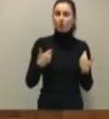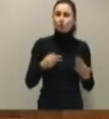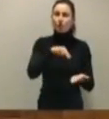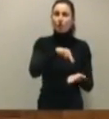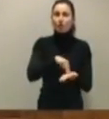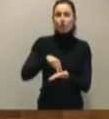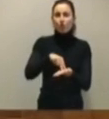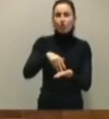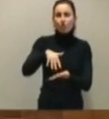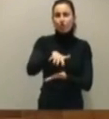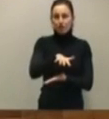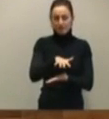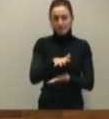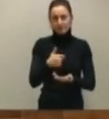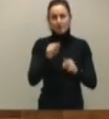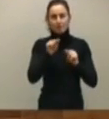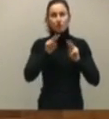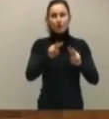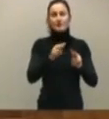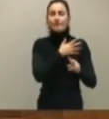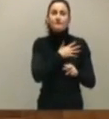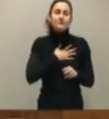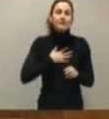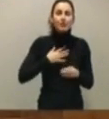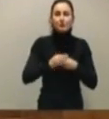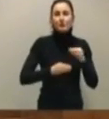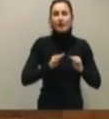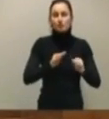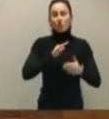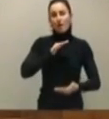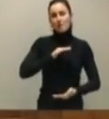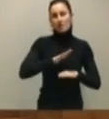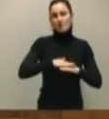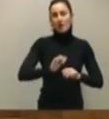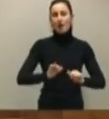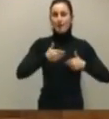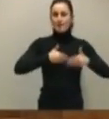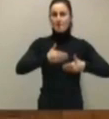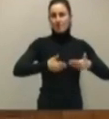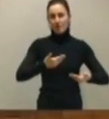sitúa y desde qué óptica desea utilizar su capacidad